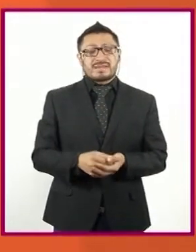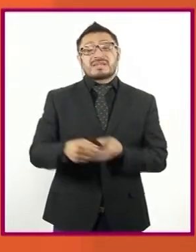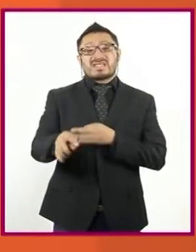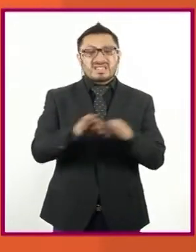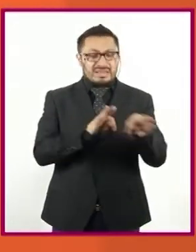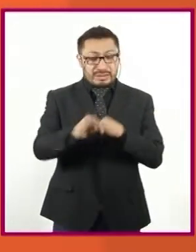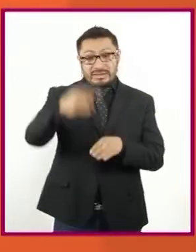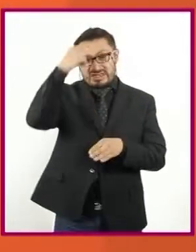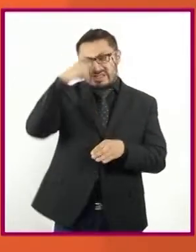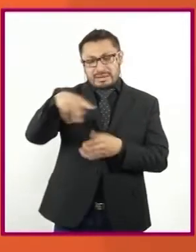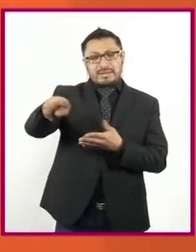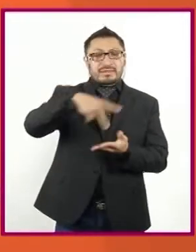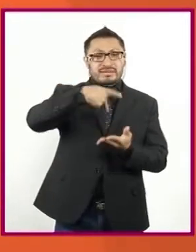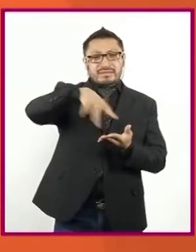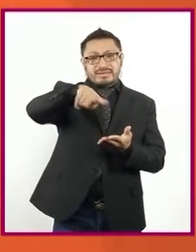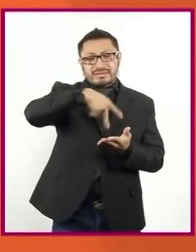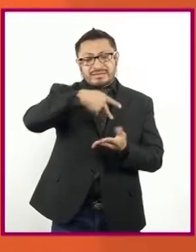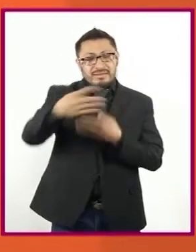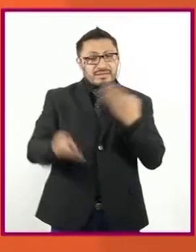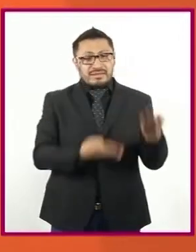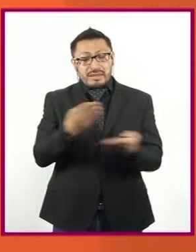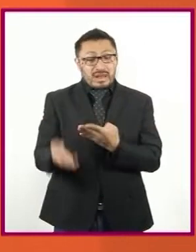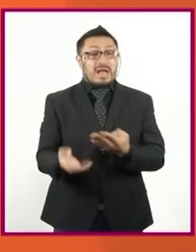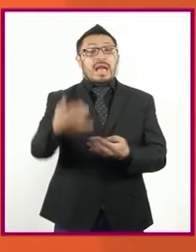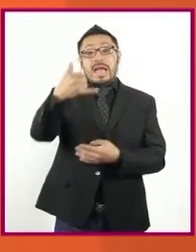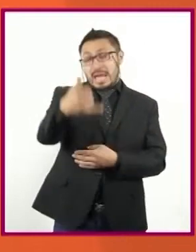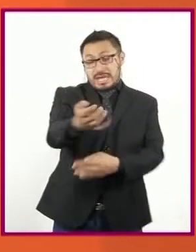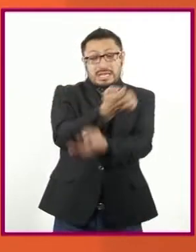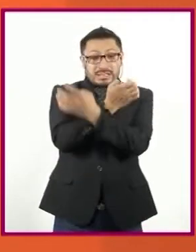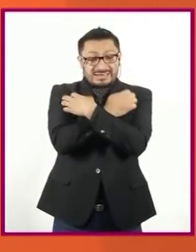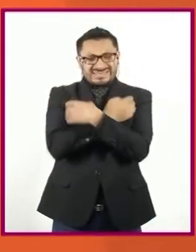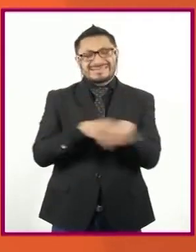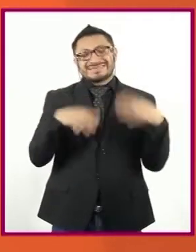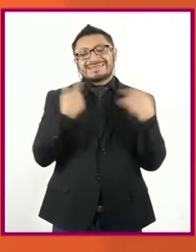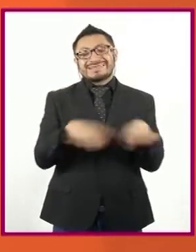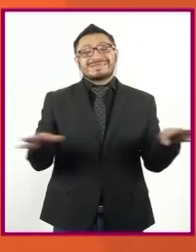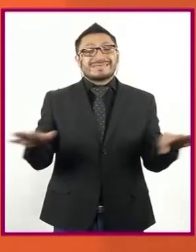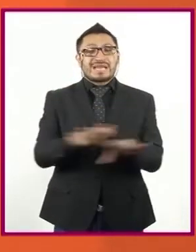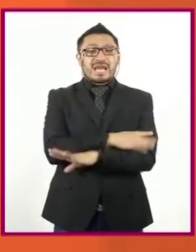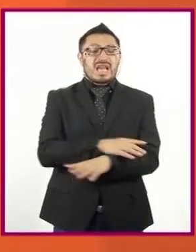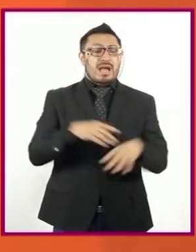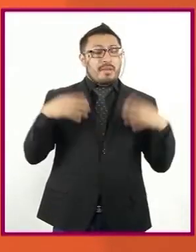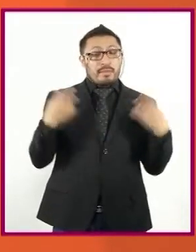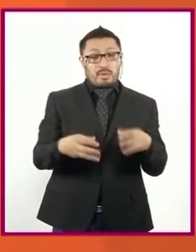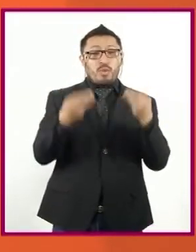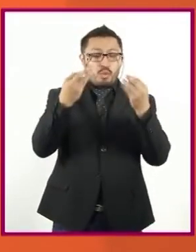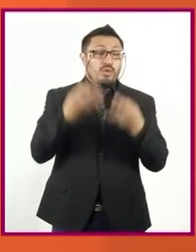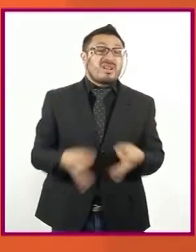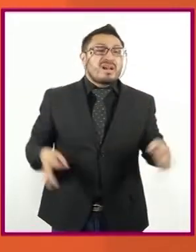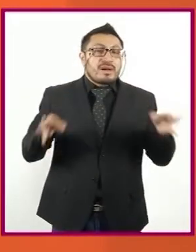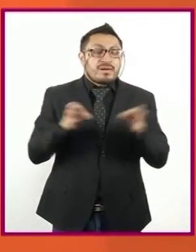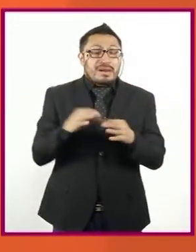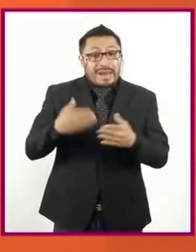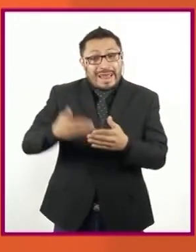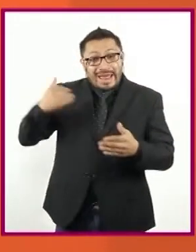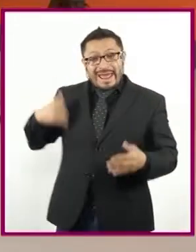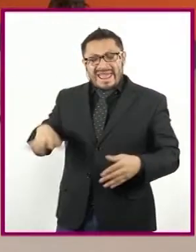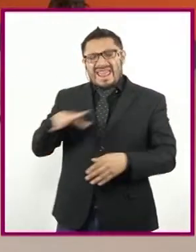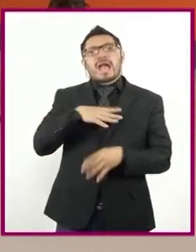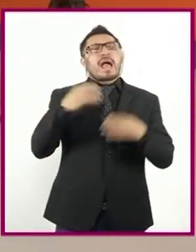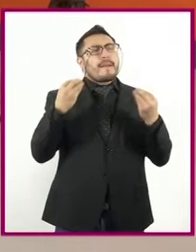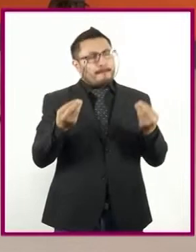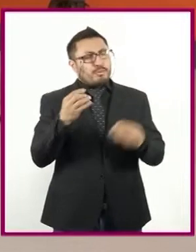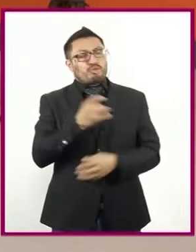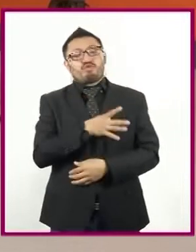para la danza y para la educación ha sido un cambio muy grande. En un inicio había muchísimo